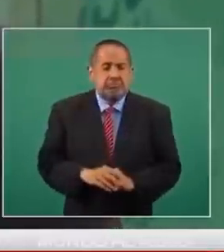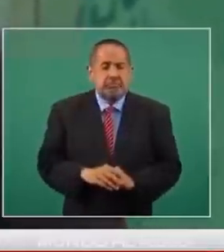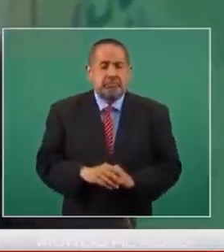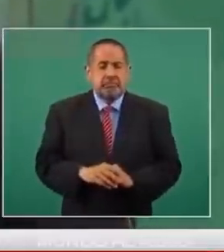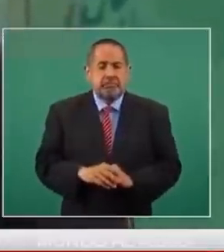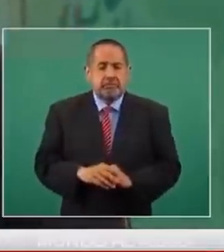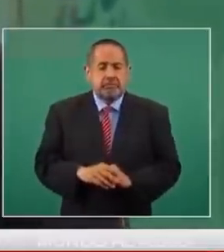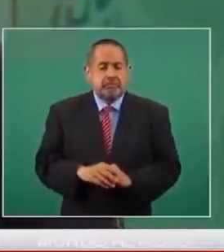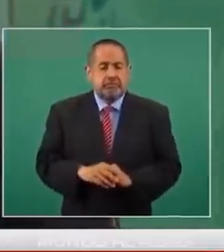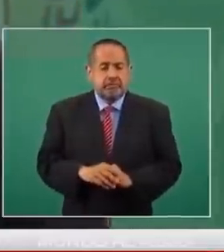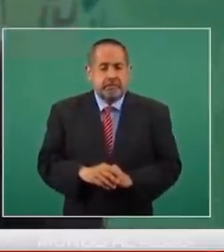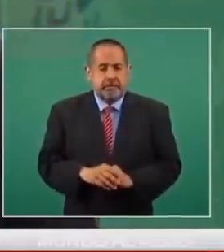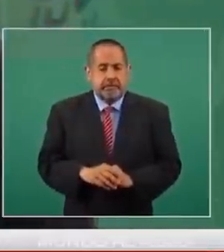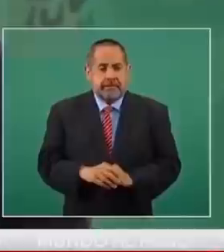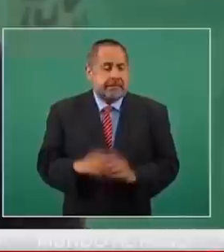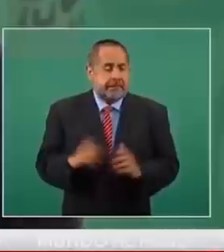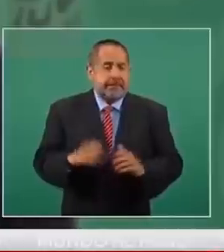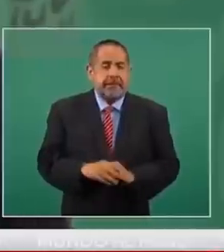Ahora,